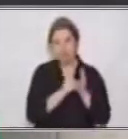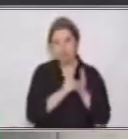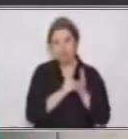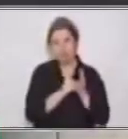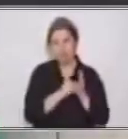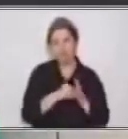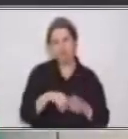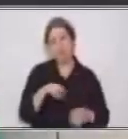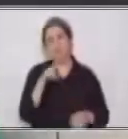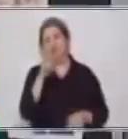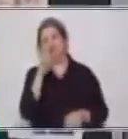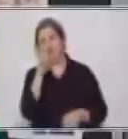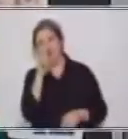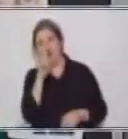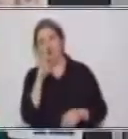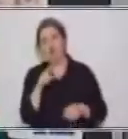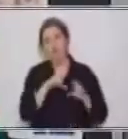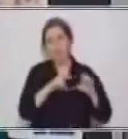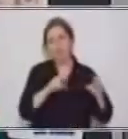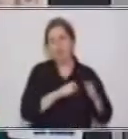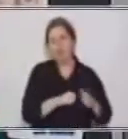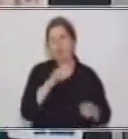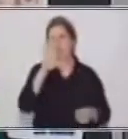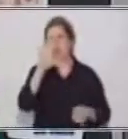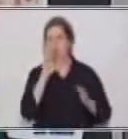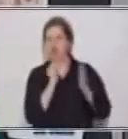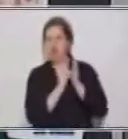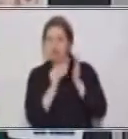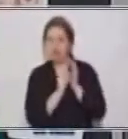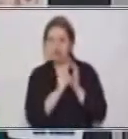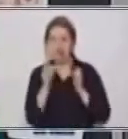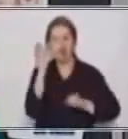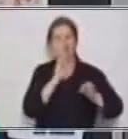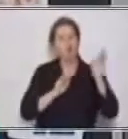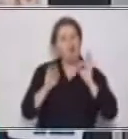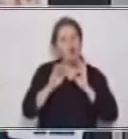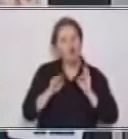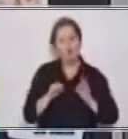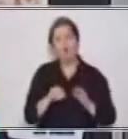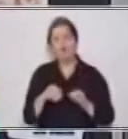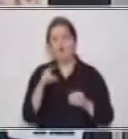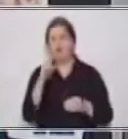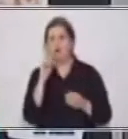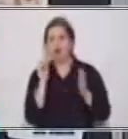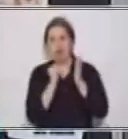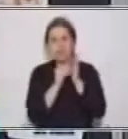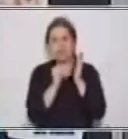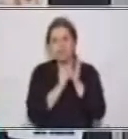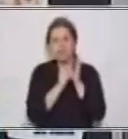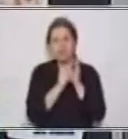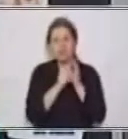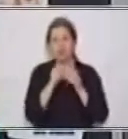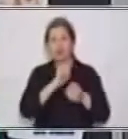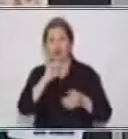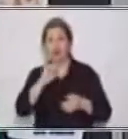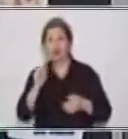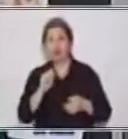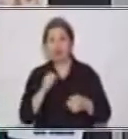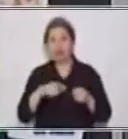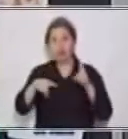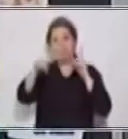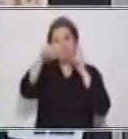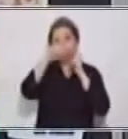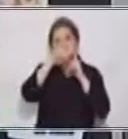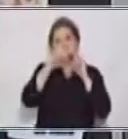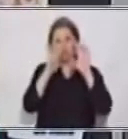de un quetzal. Voy a escribir más 8 quetzales.